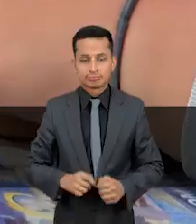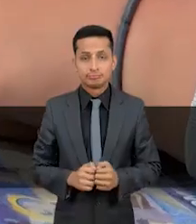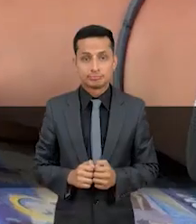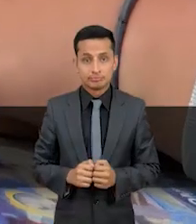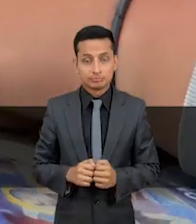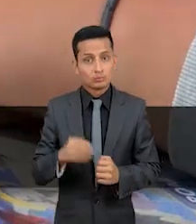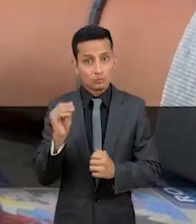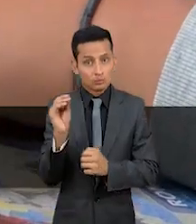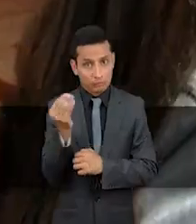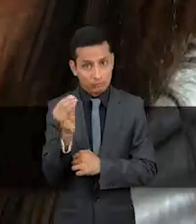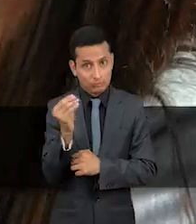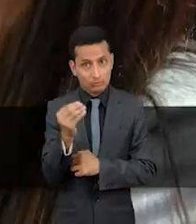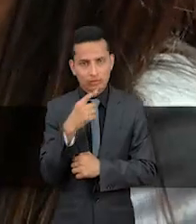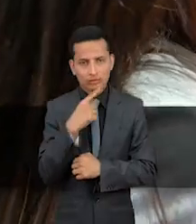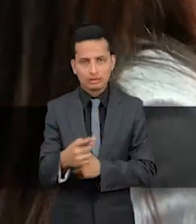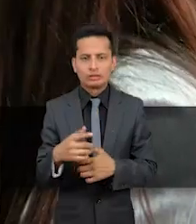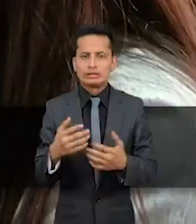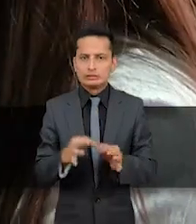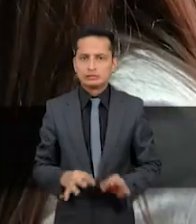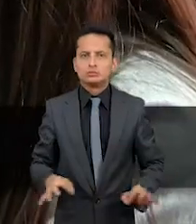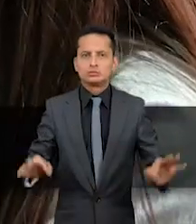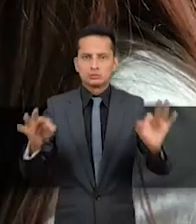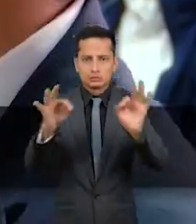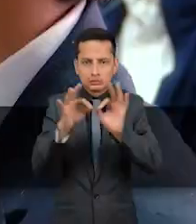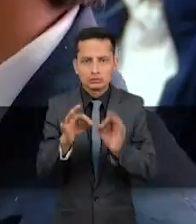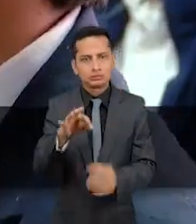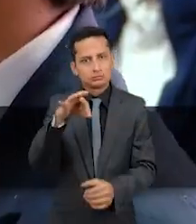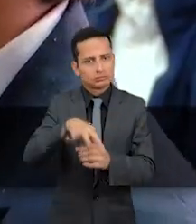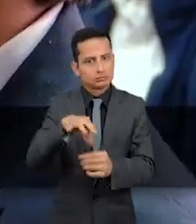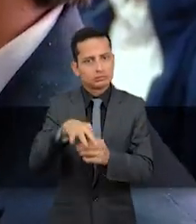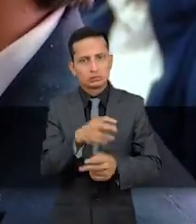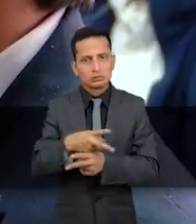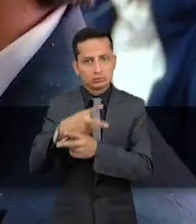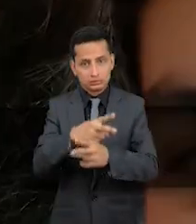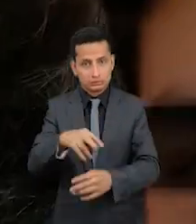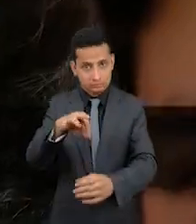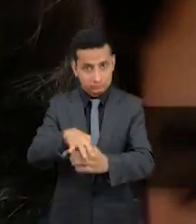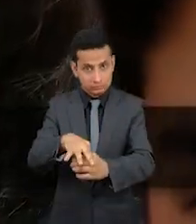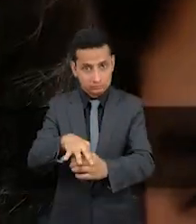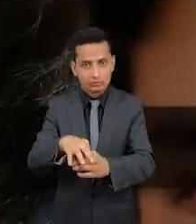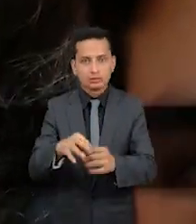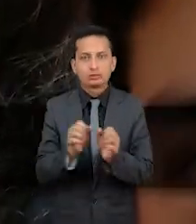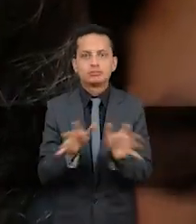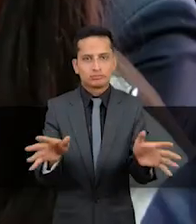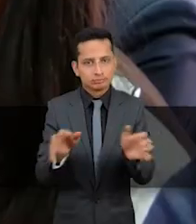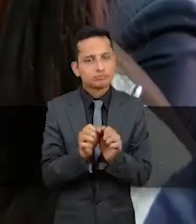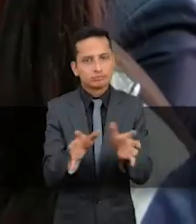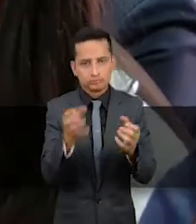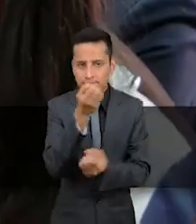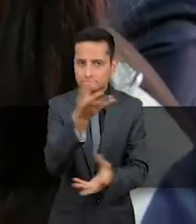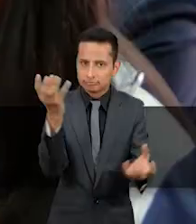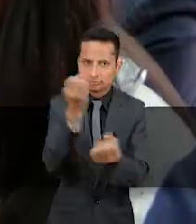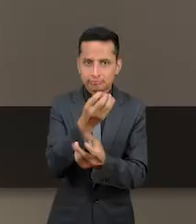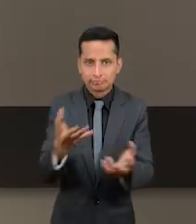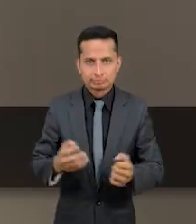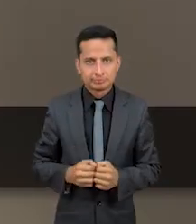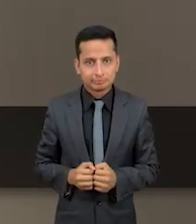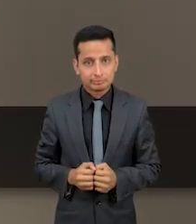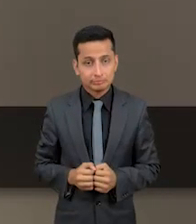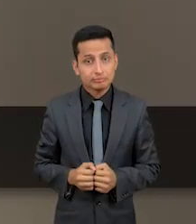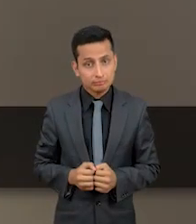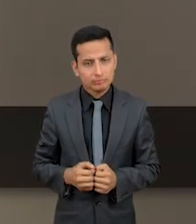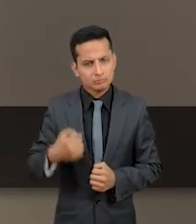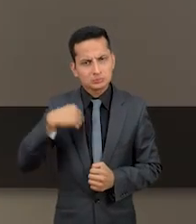electorales. Asimismo, los estudiantes destacaron la iniciativa de la función electoral en realizar estos eventos informativos. Creo